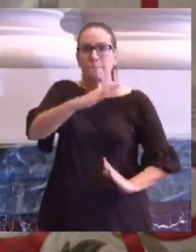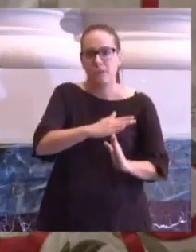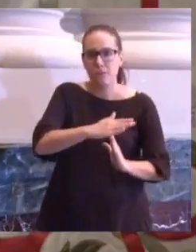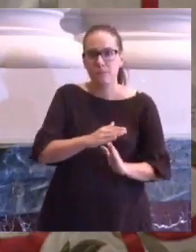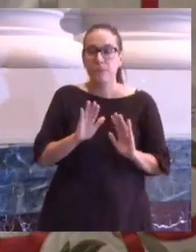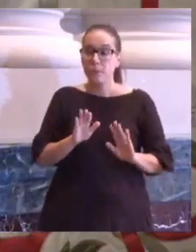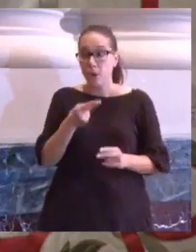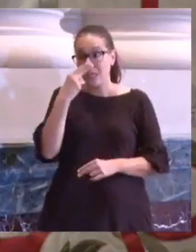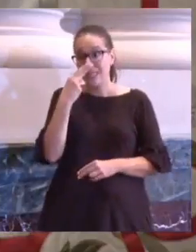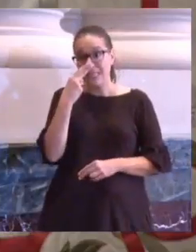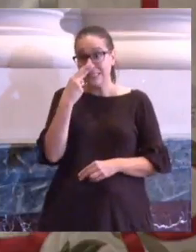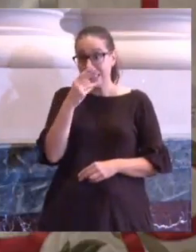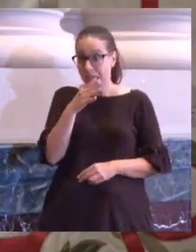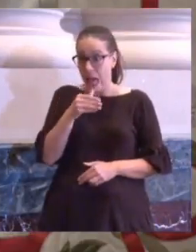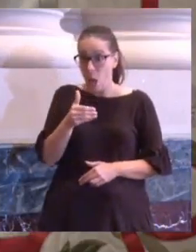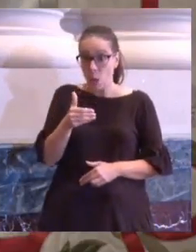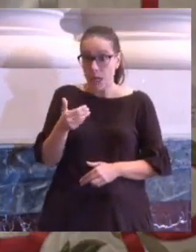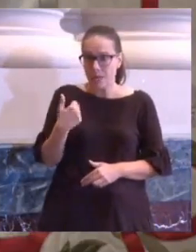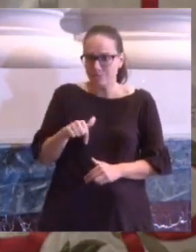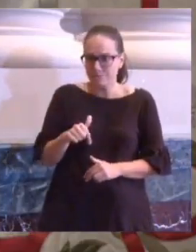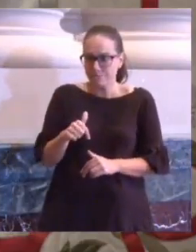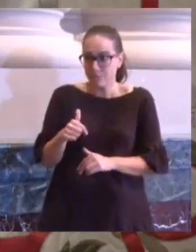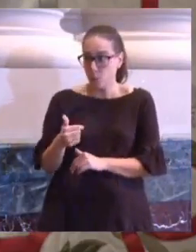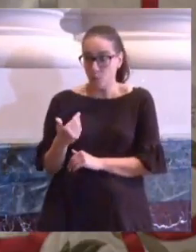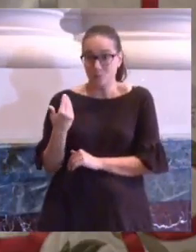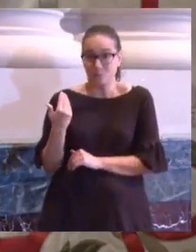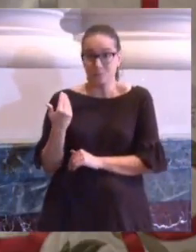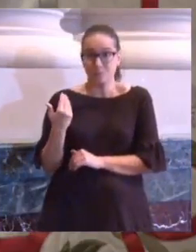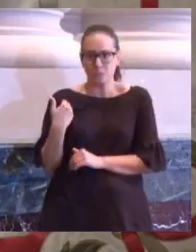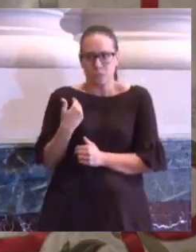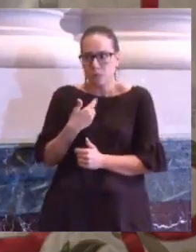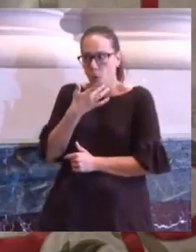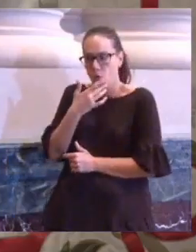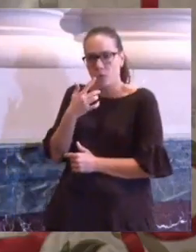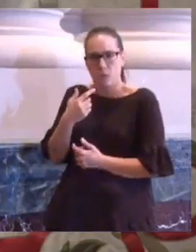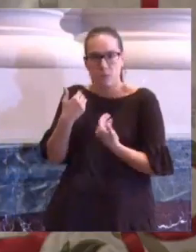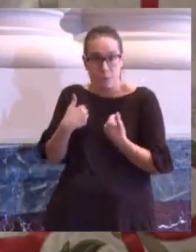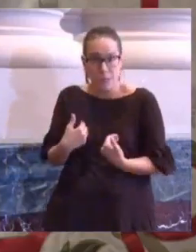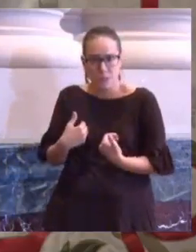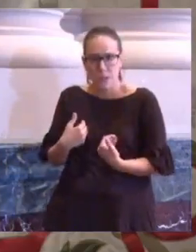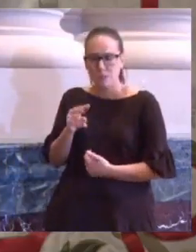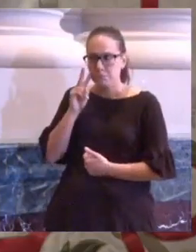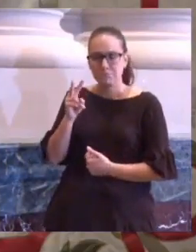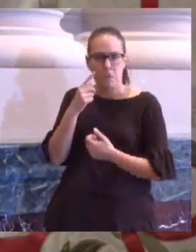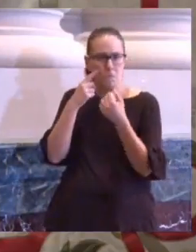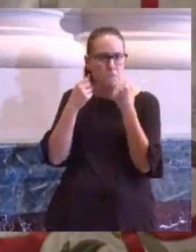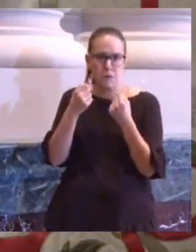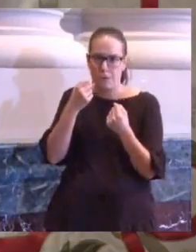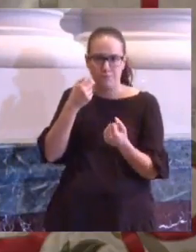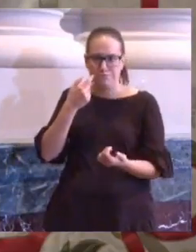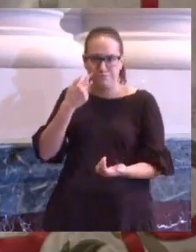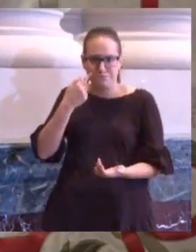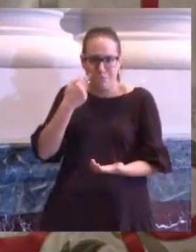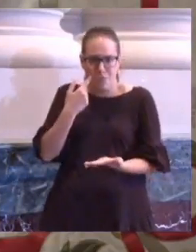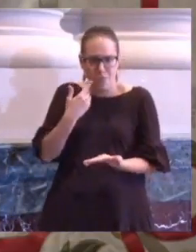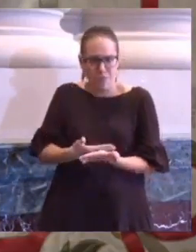Sira, que son los que yo he conocido personalmente, fortalecen, certifican, acrecientan